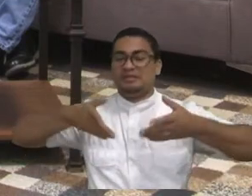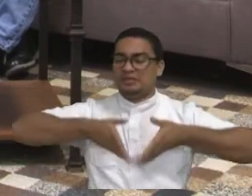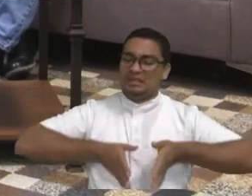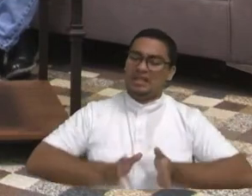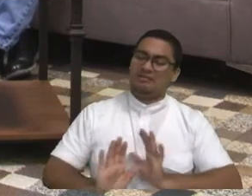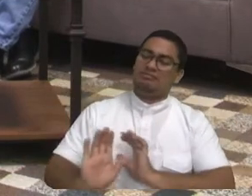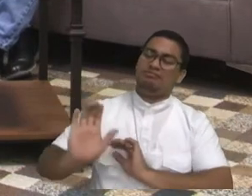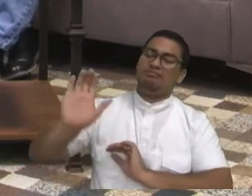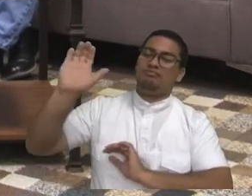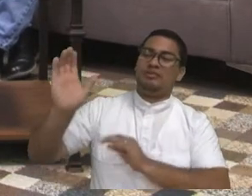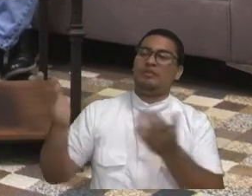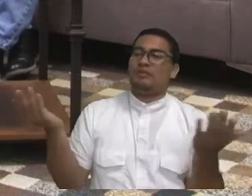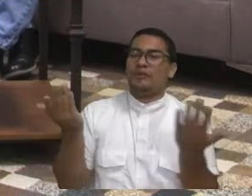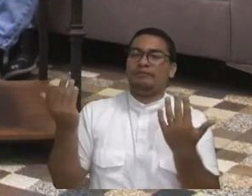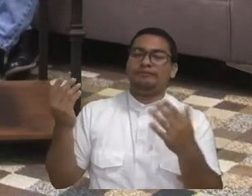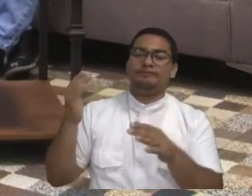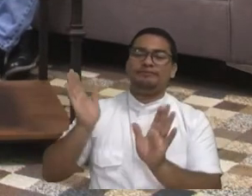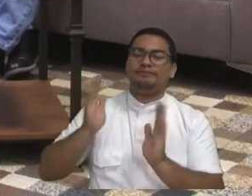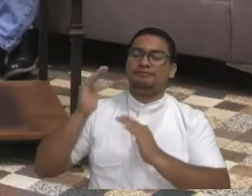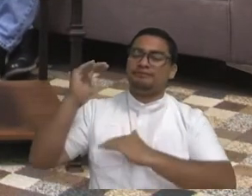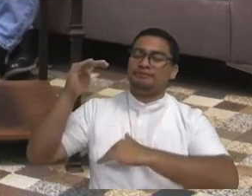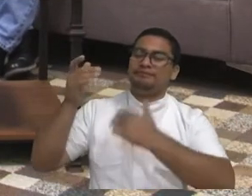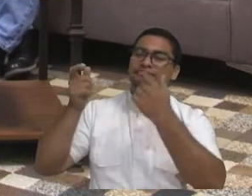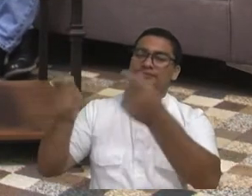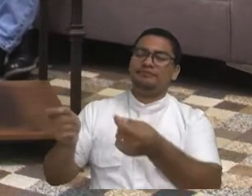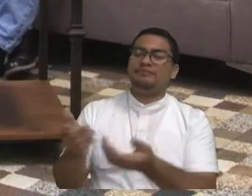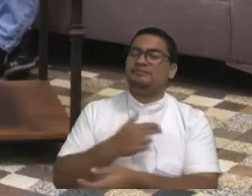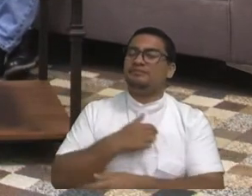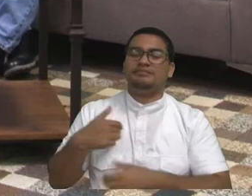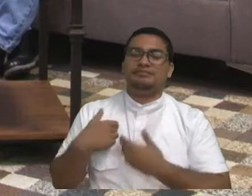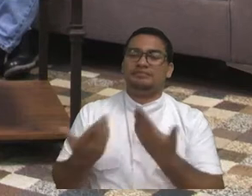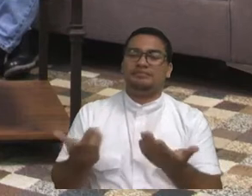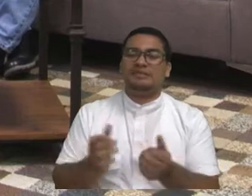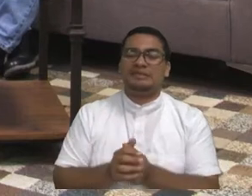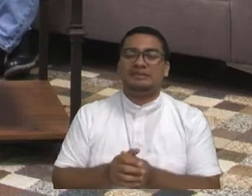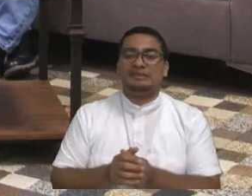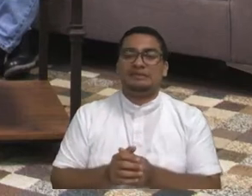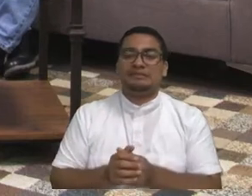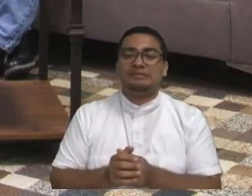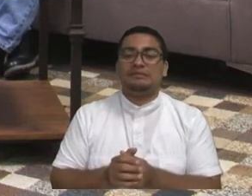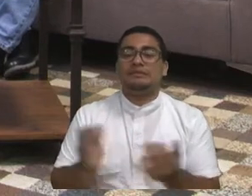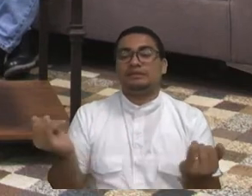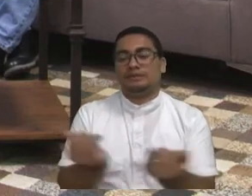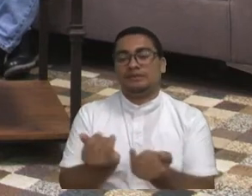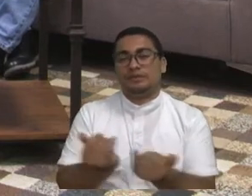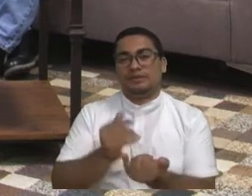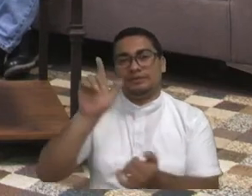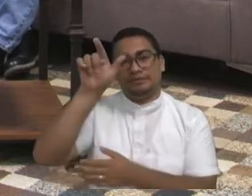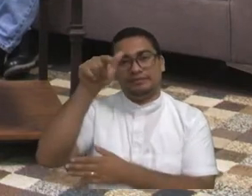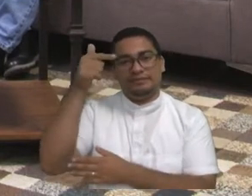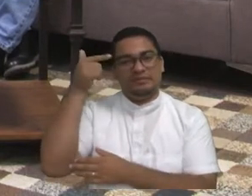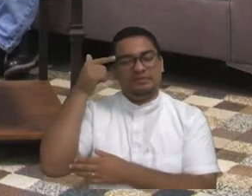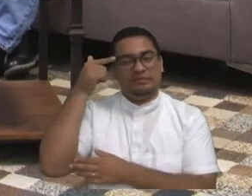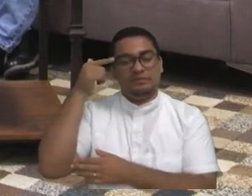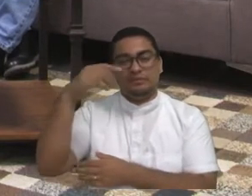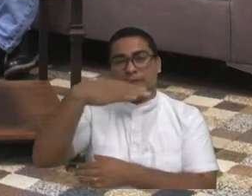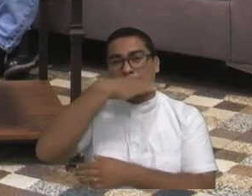cómo se hace este proceso de certificación e igualmente con este gobierno sandinista que